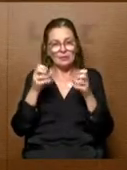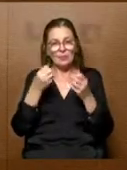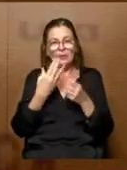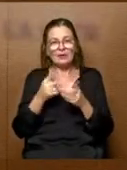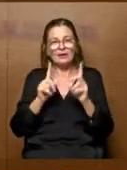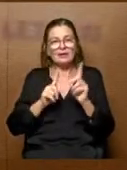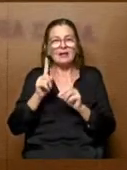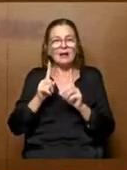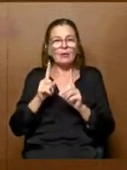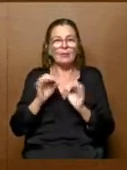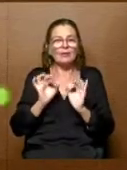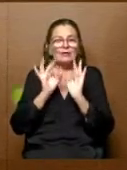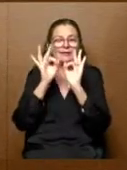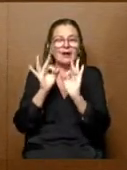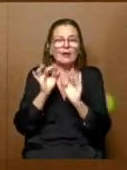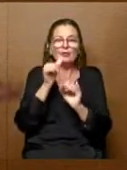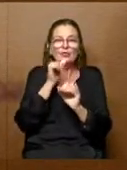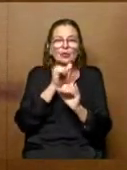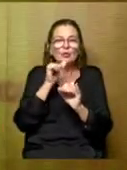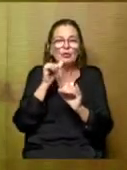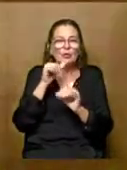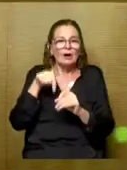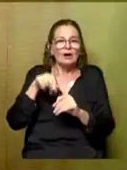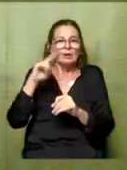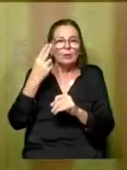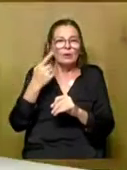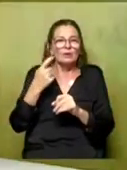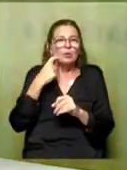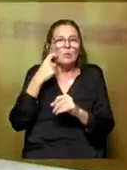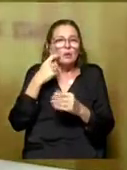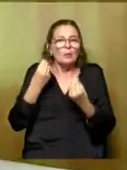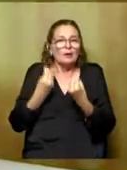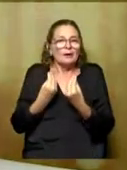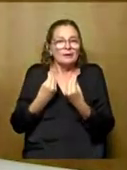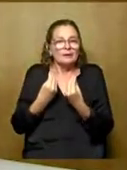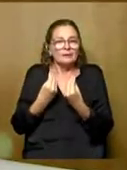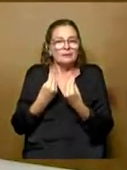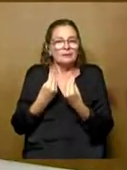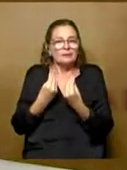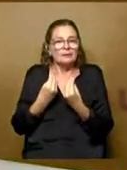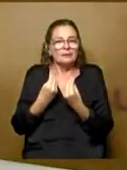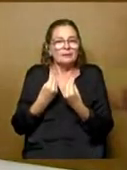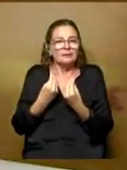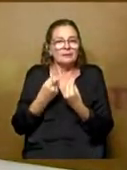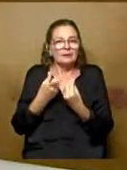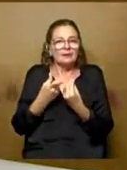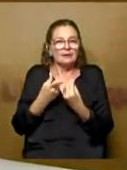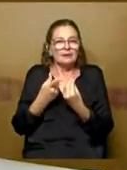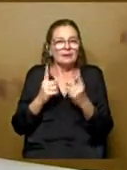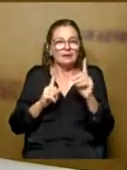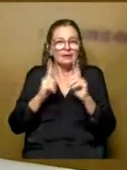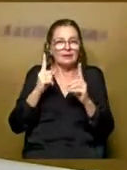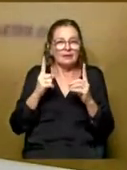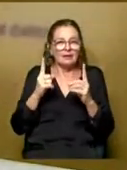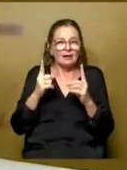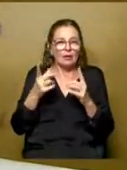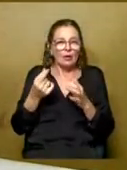que no se ha logrado resolver en Uruguay? ¿Por qué seguimos teniendo estas cifras? Bueno, Maite, la verdad que es algo muy doloroso